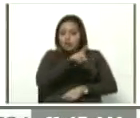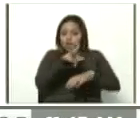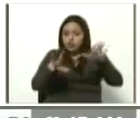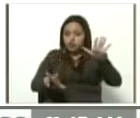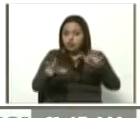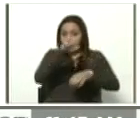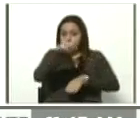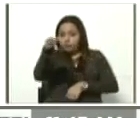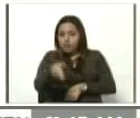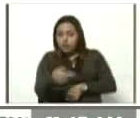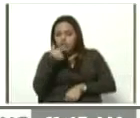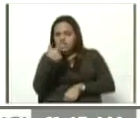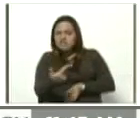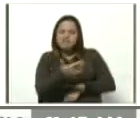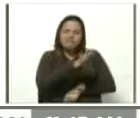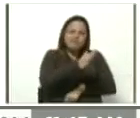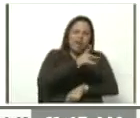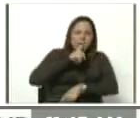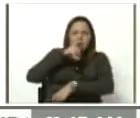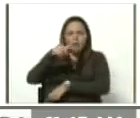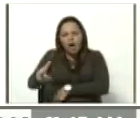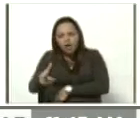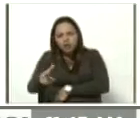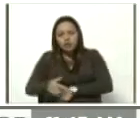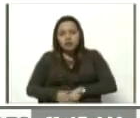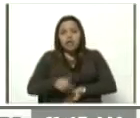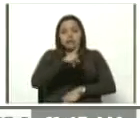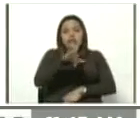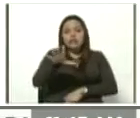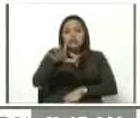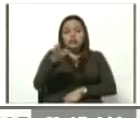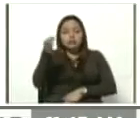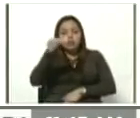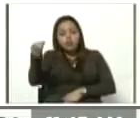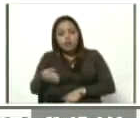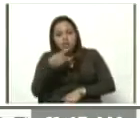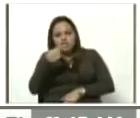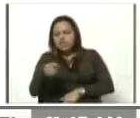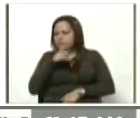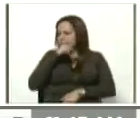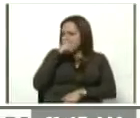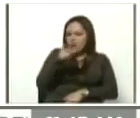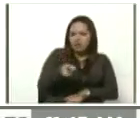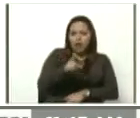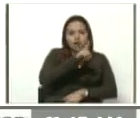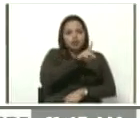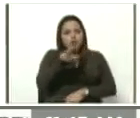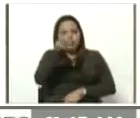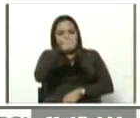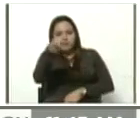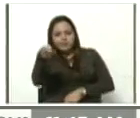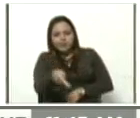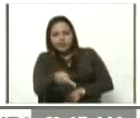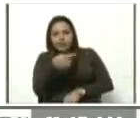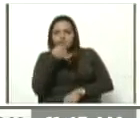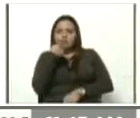malo, un 15% dice malo y un 12%, solamente un 12%, es